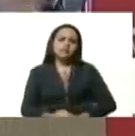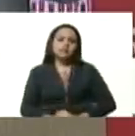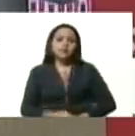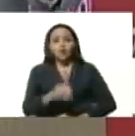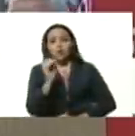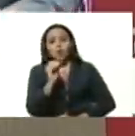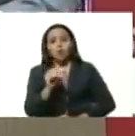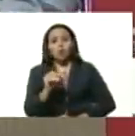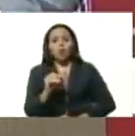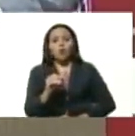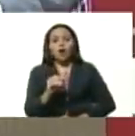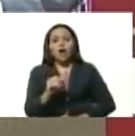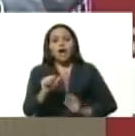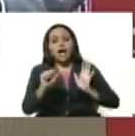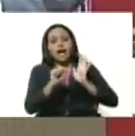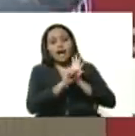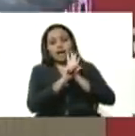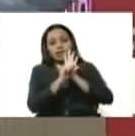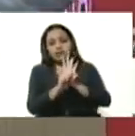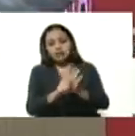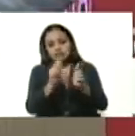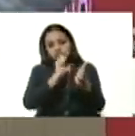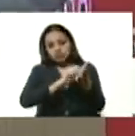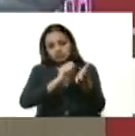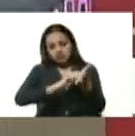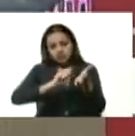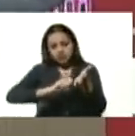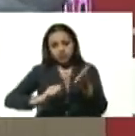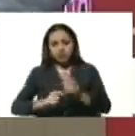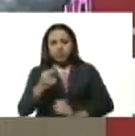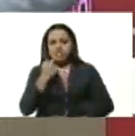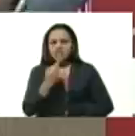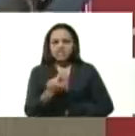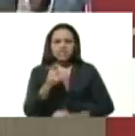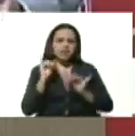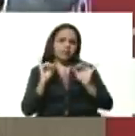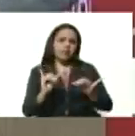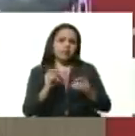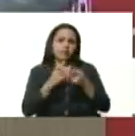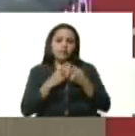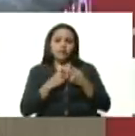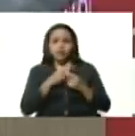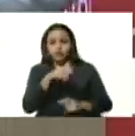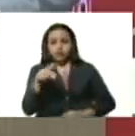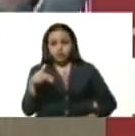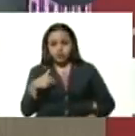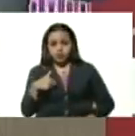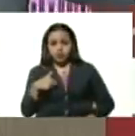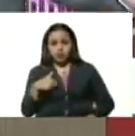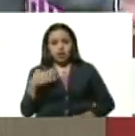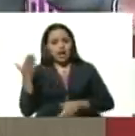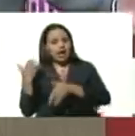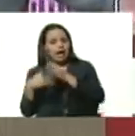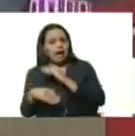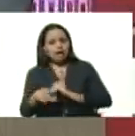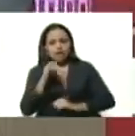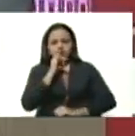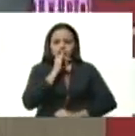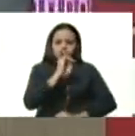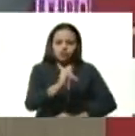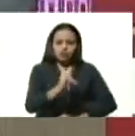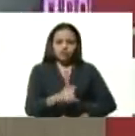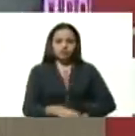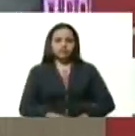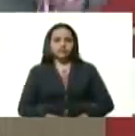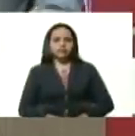o publican algún tipo de reportaje donde dicen exactamente lo mismo que nosotros habíamos denunciado